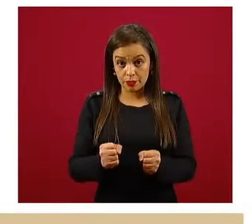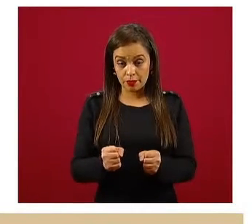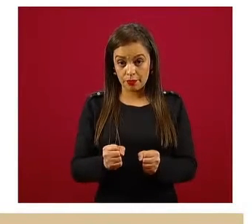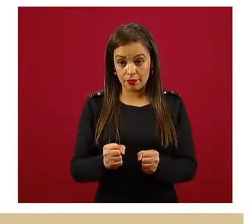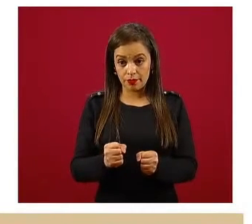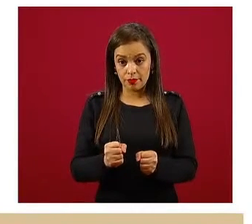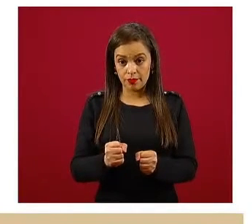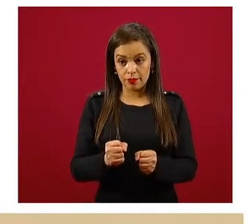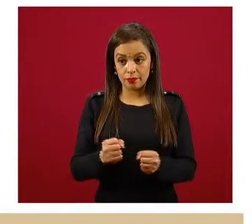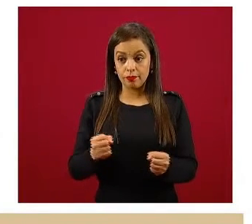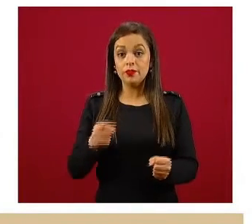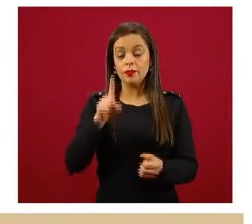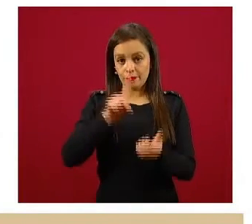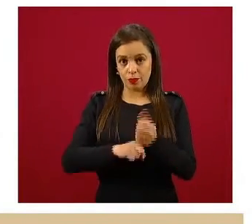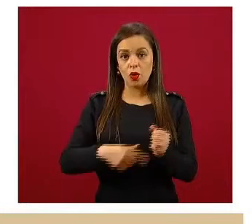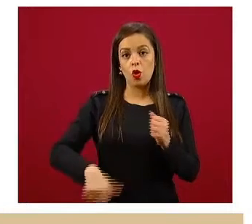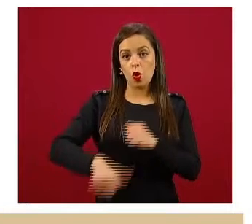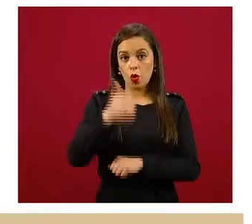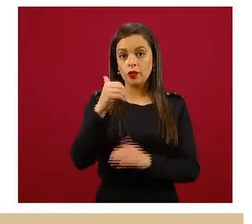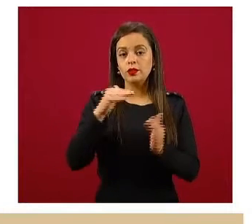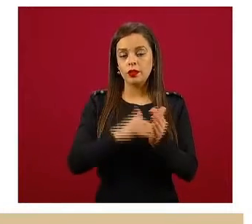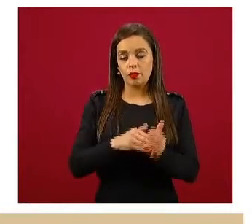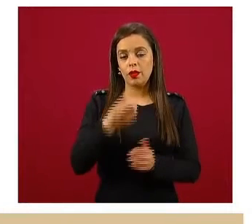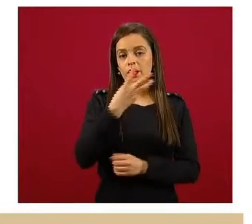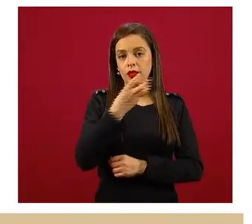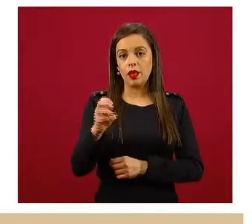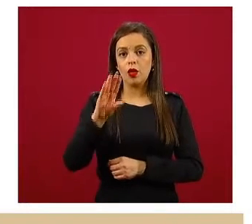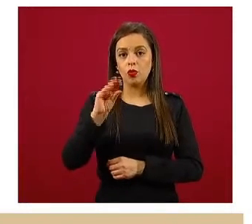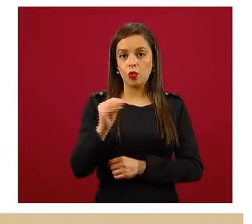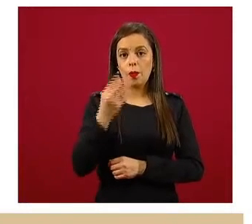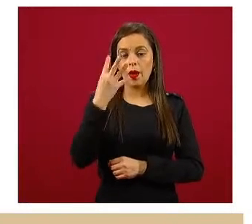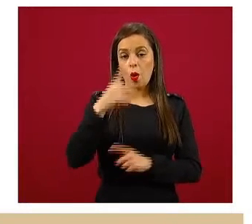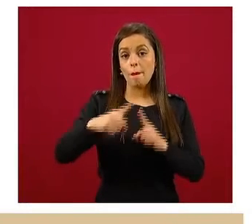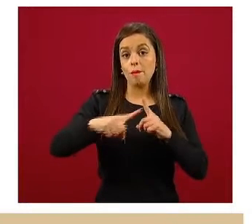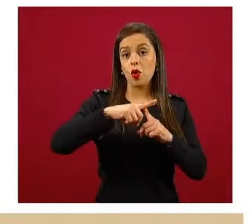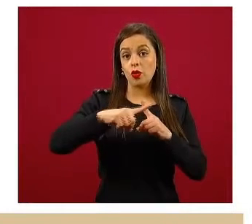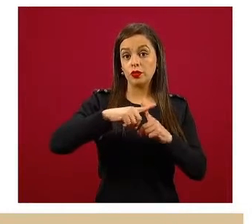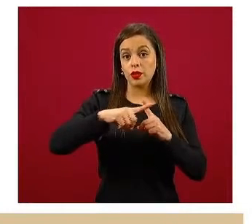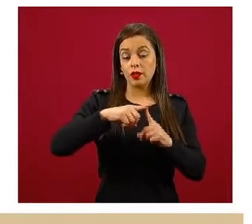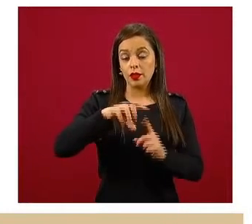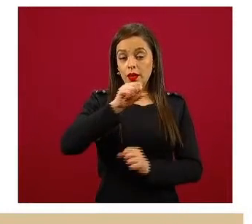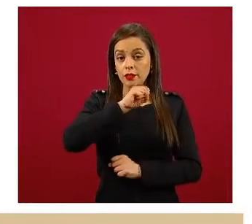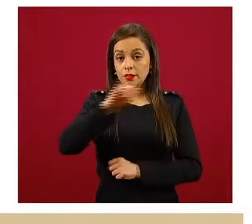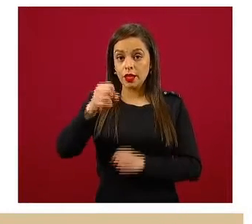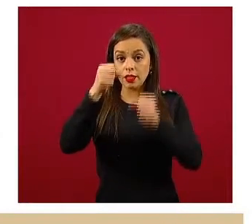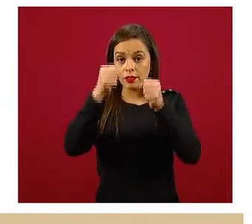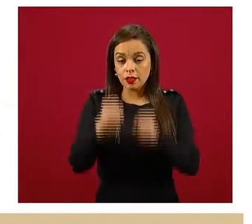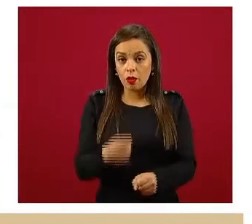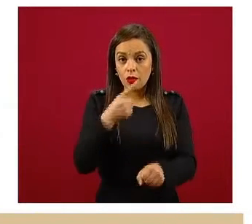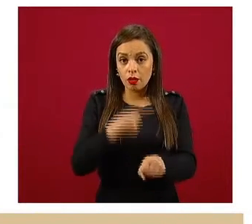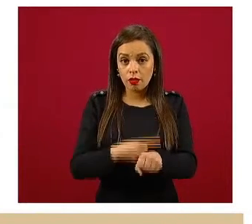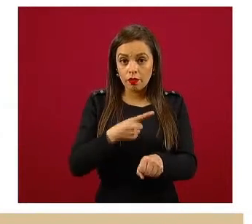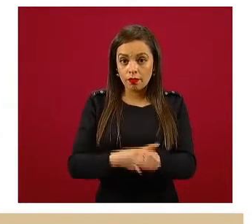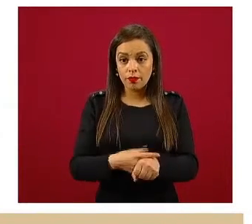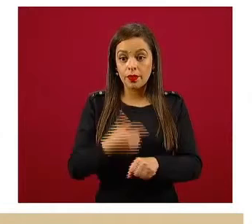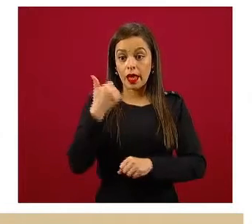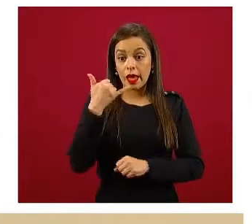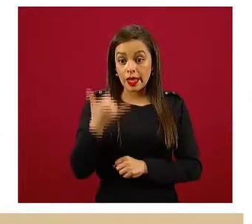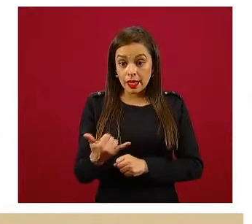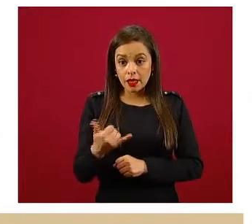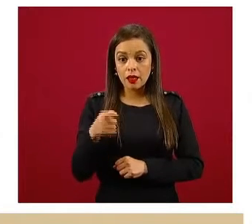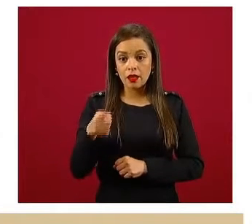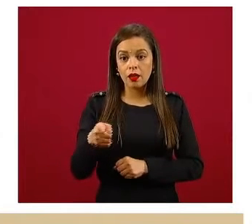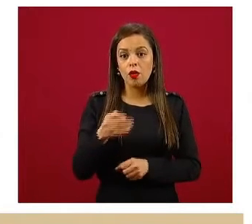esos 11.394 casos positivos, y en su momento también la comorbilidad que podrían